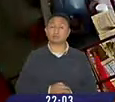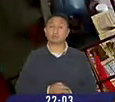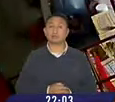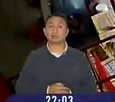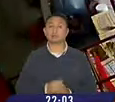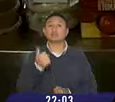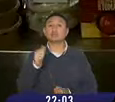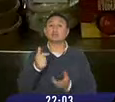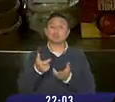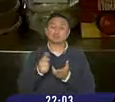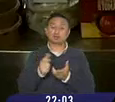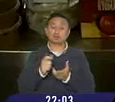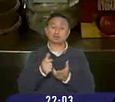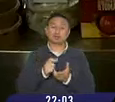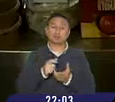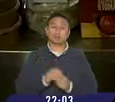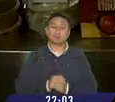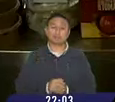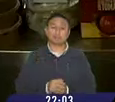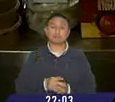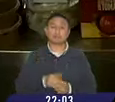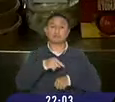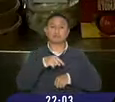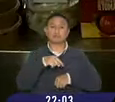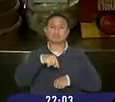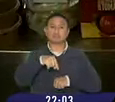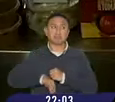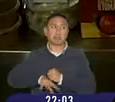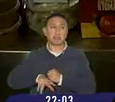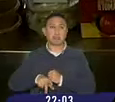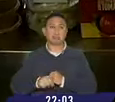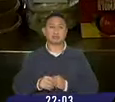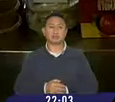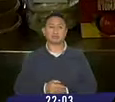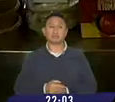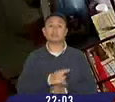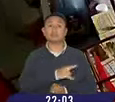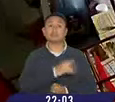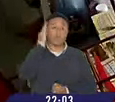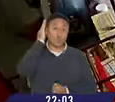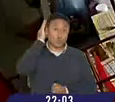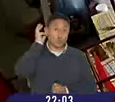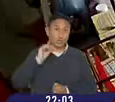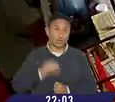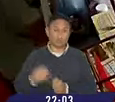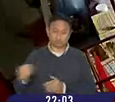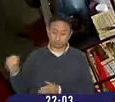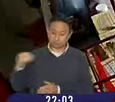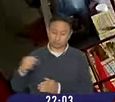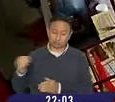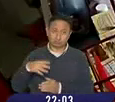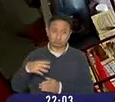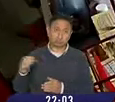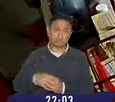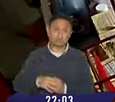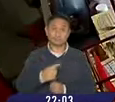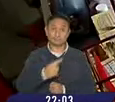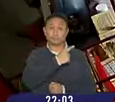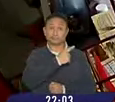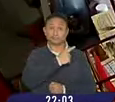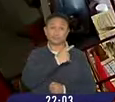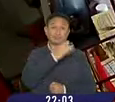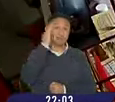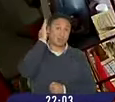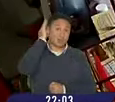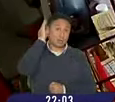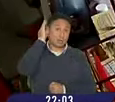de papas para tener suficiente tiempo y robar. La víctima las coloca en una funda. No pierda de vista a la mujer que le tapa